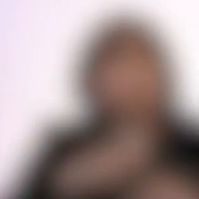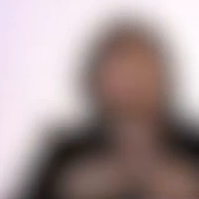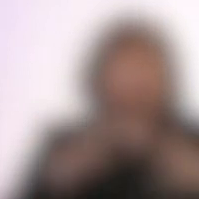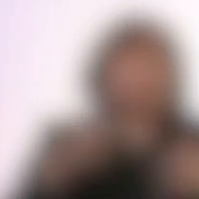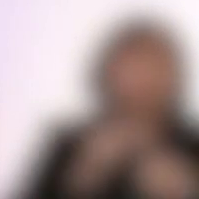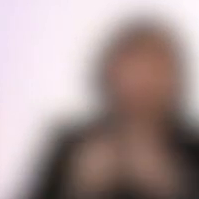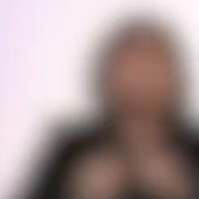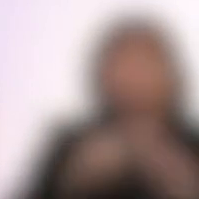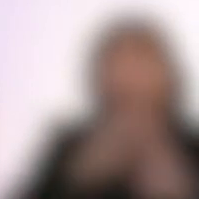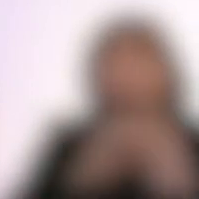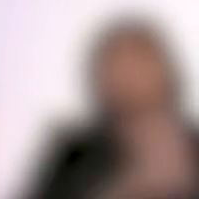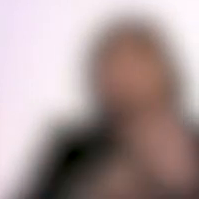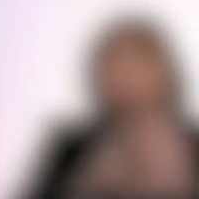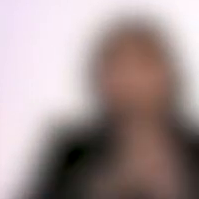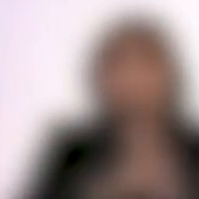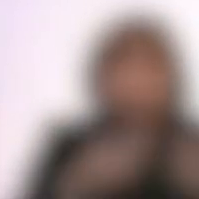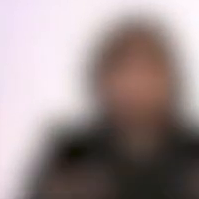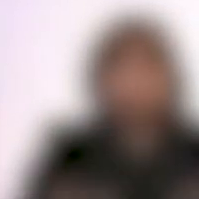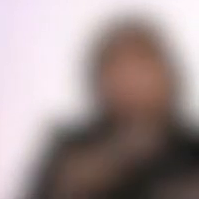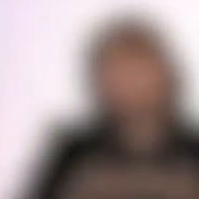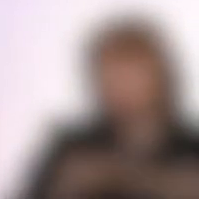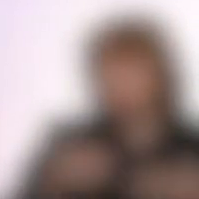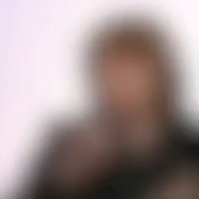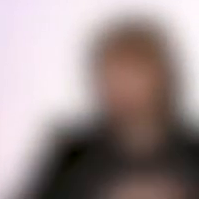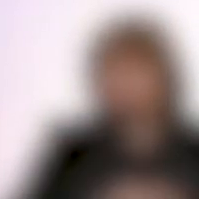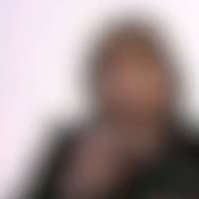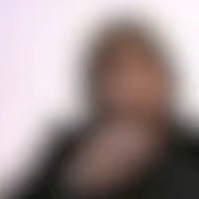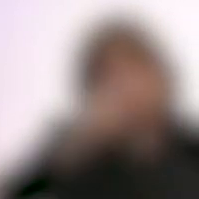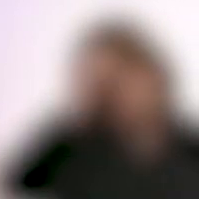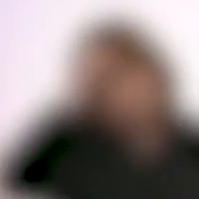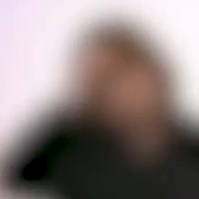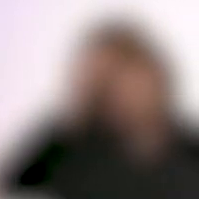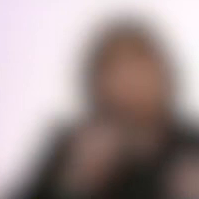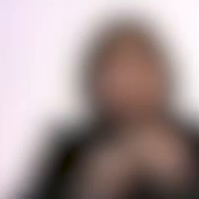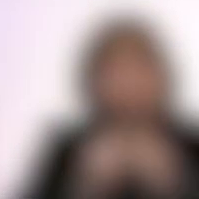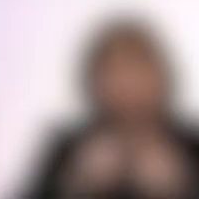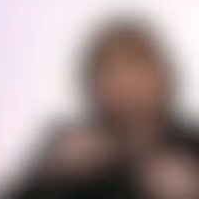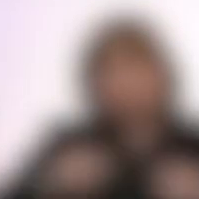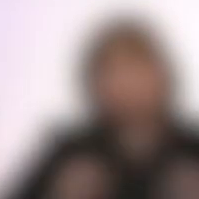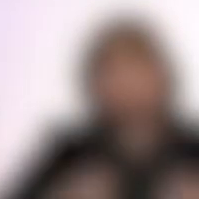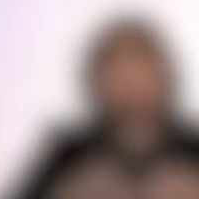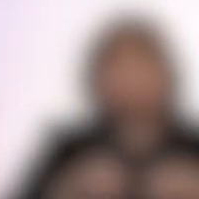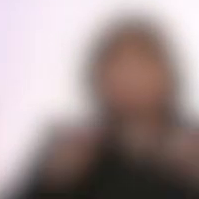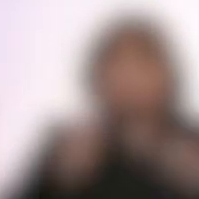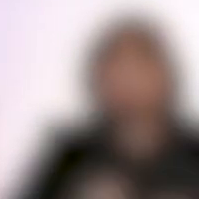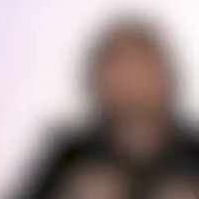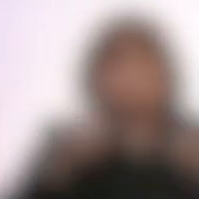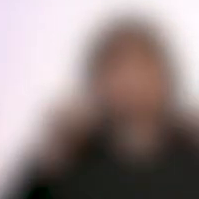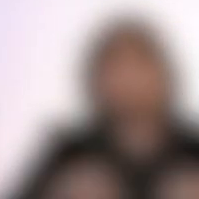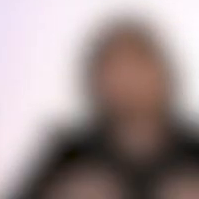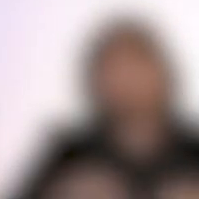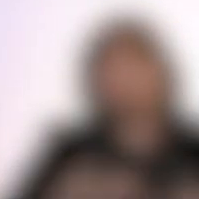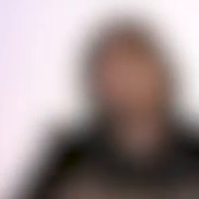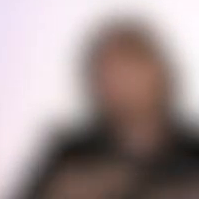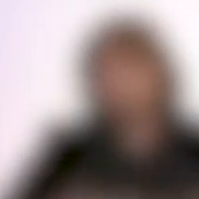barco constitucional ilegal debido a que desconoce las competencias del Congreso como titular de